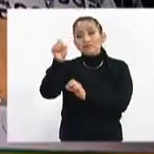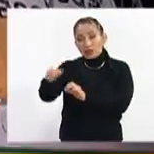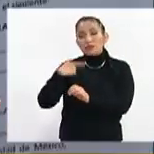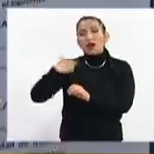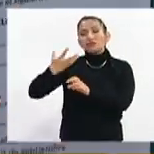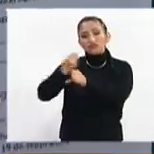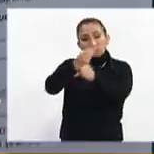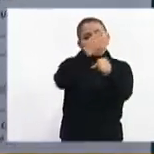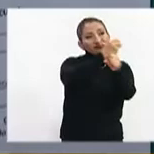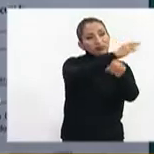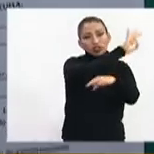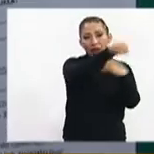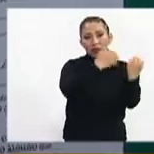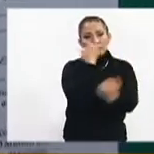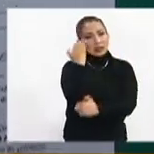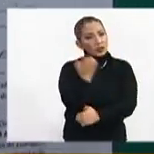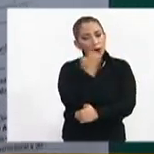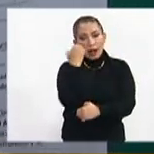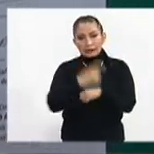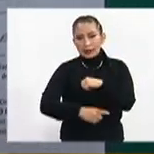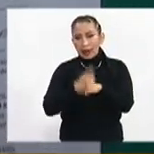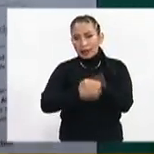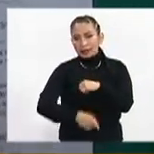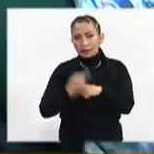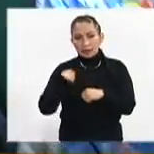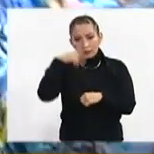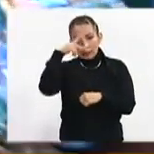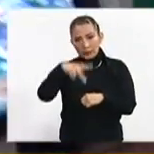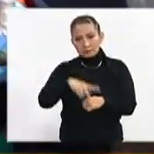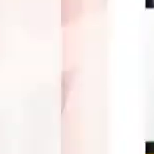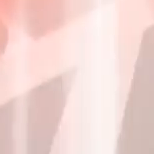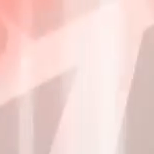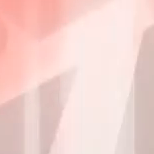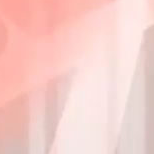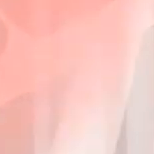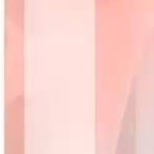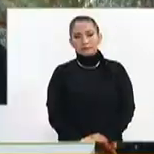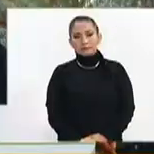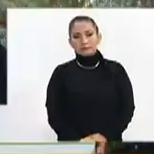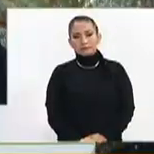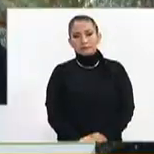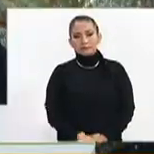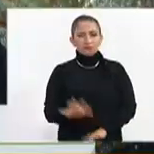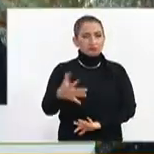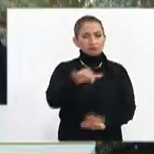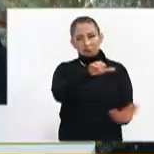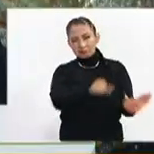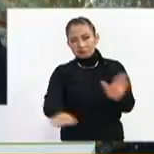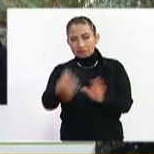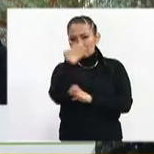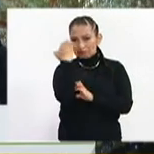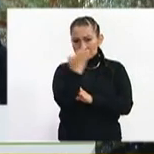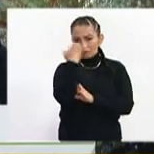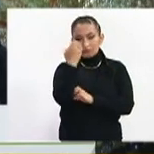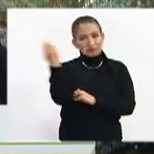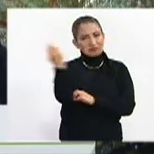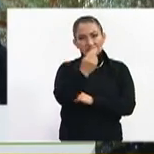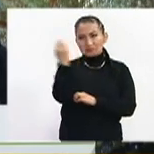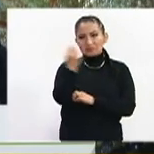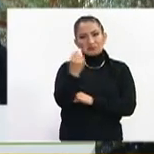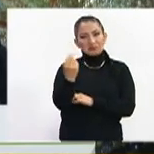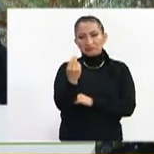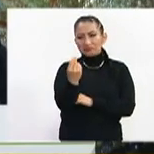la rehabilitación de todas las escuelas afectadas en el país. Cerca de 600 escuelas que van a requerir